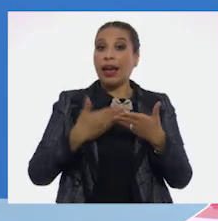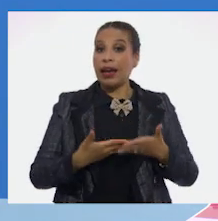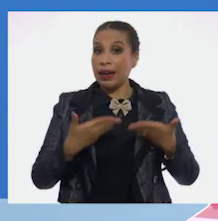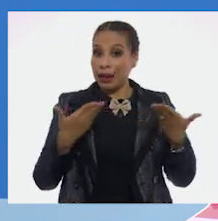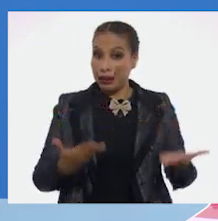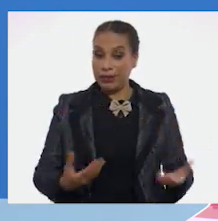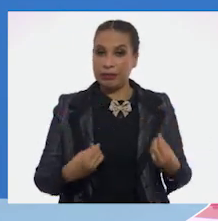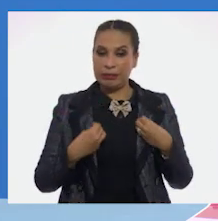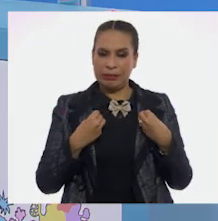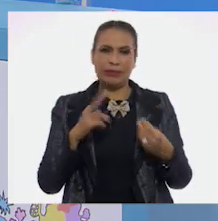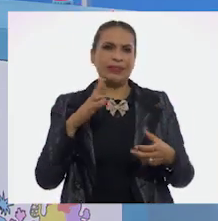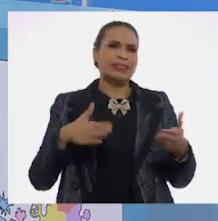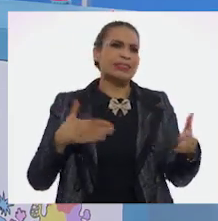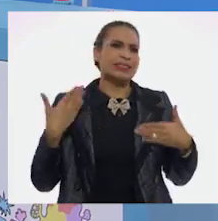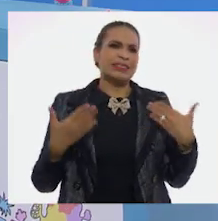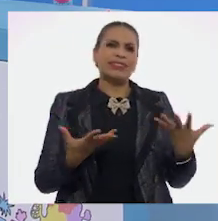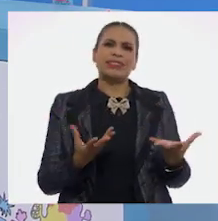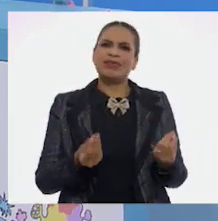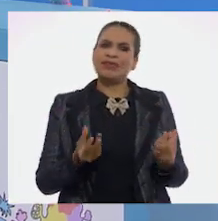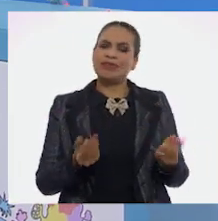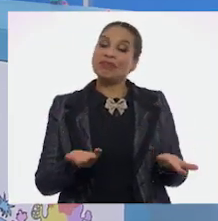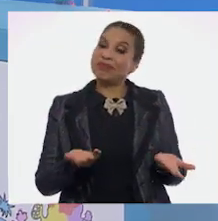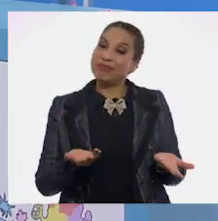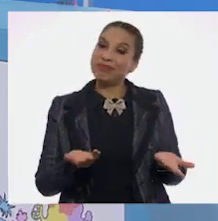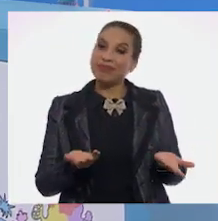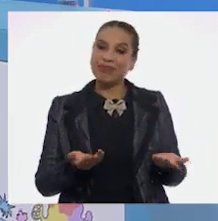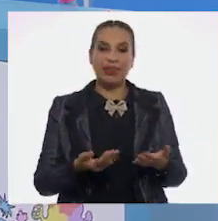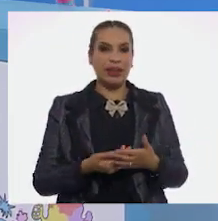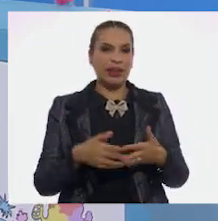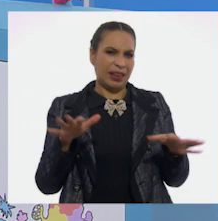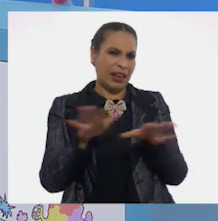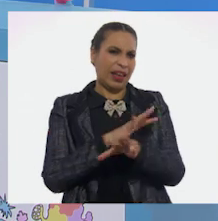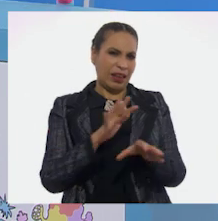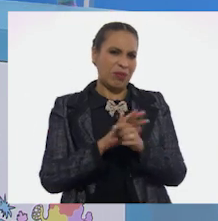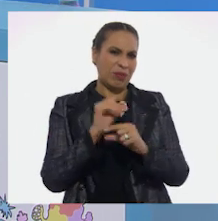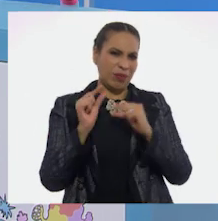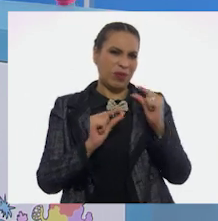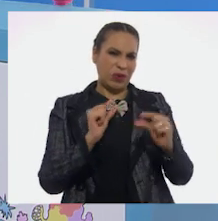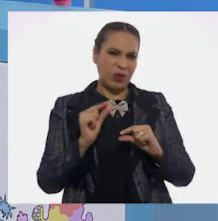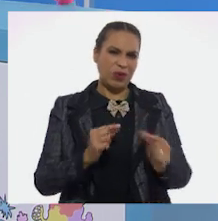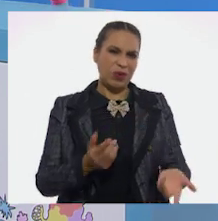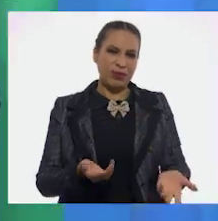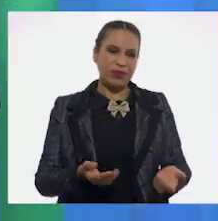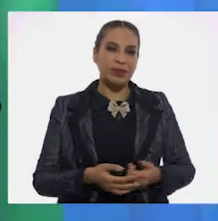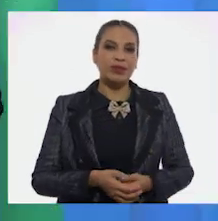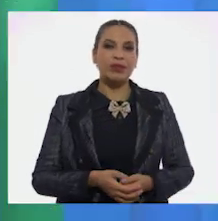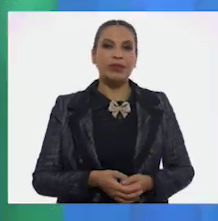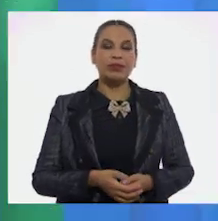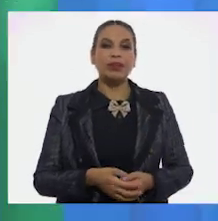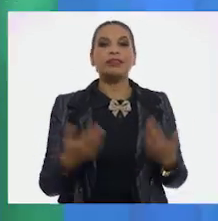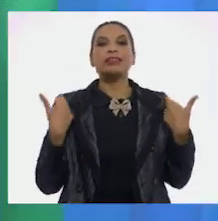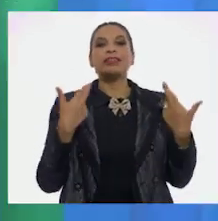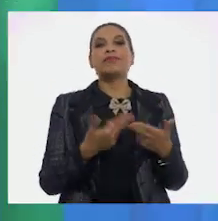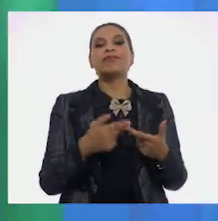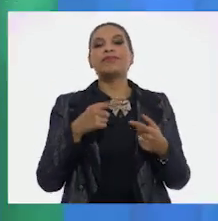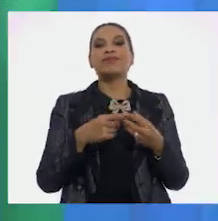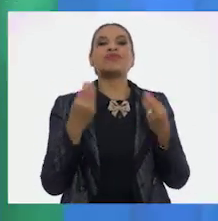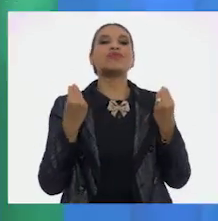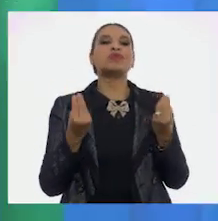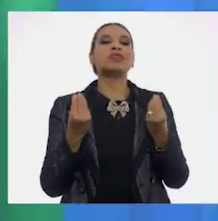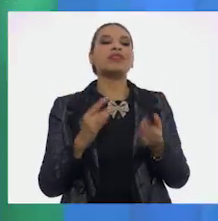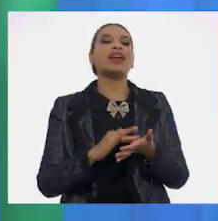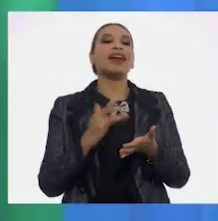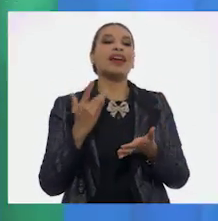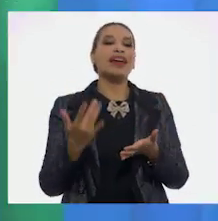actualidad disfrutamos mucho. Bueno, han cambiado un poco. Maestra Cecilia,